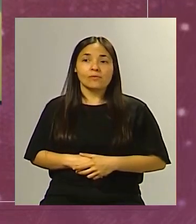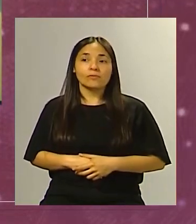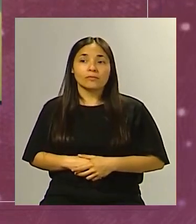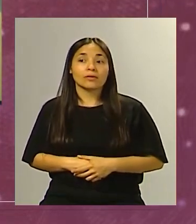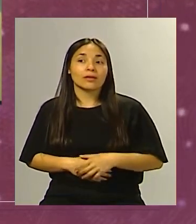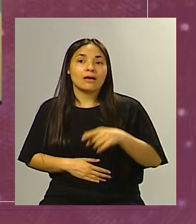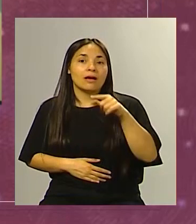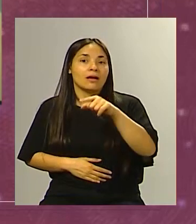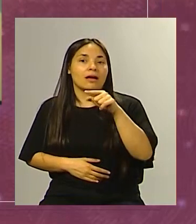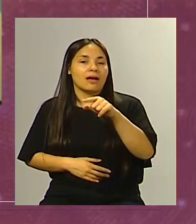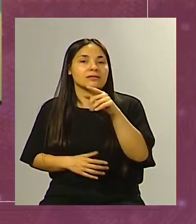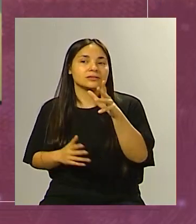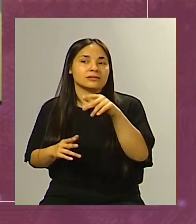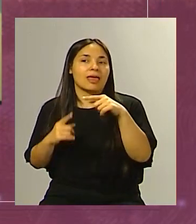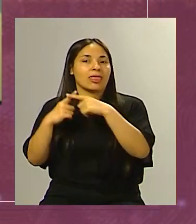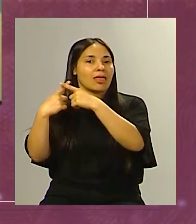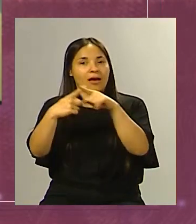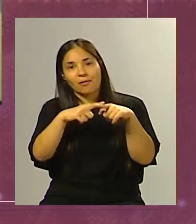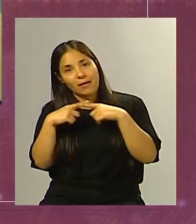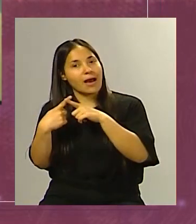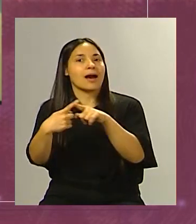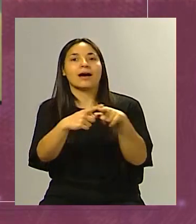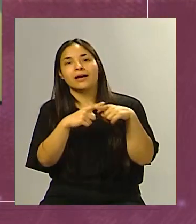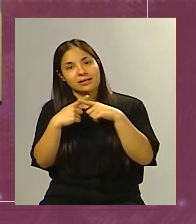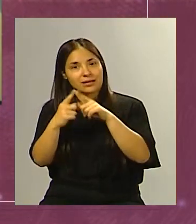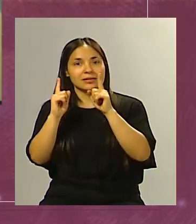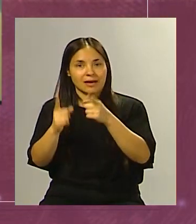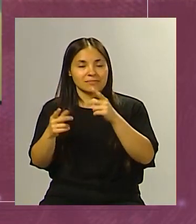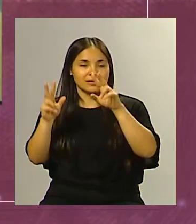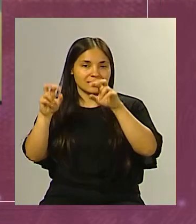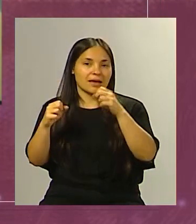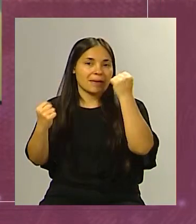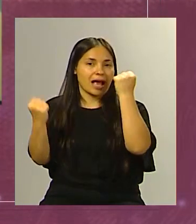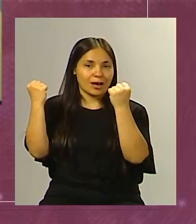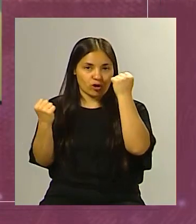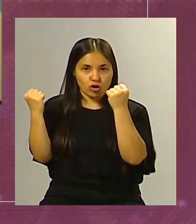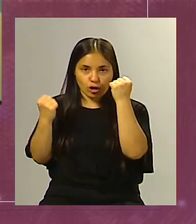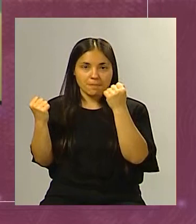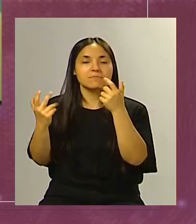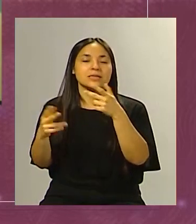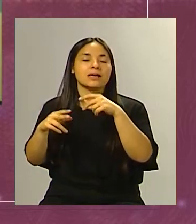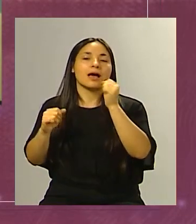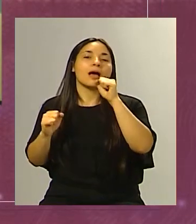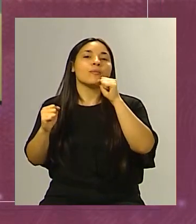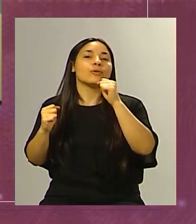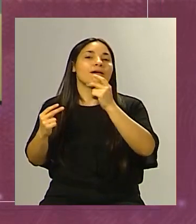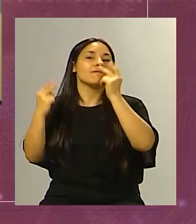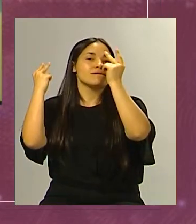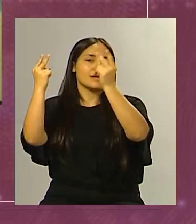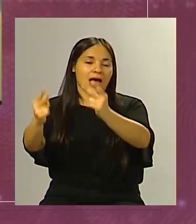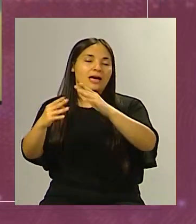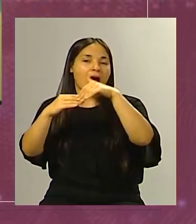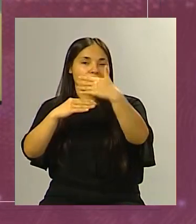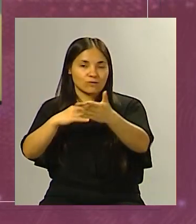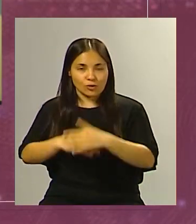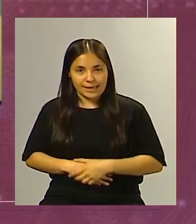verdad que esta sería una parte de debate y de vuelta larga, la parte económica, referida de los viajes de egresado al exterior, porque